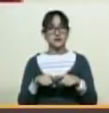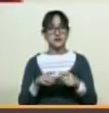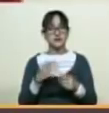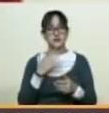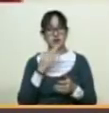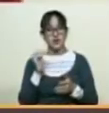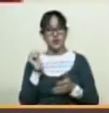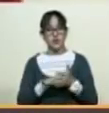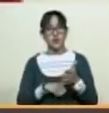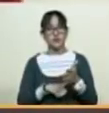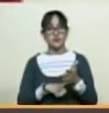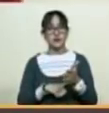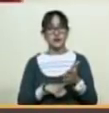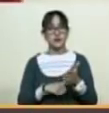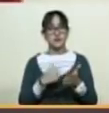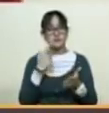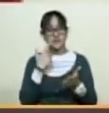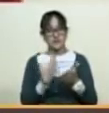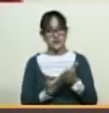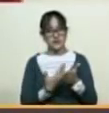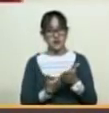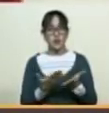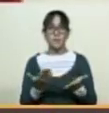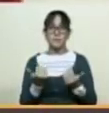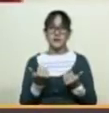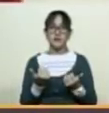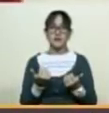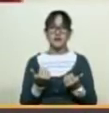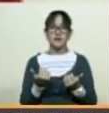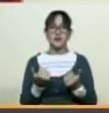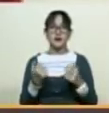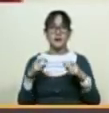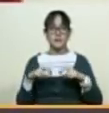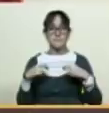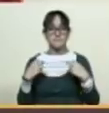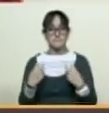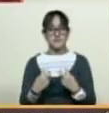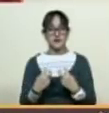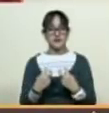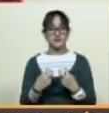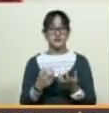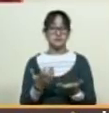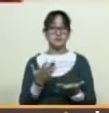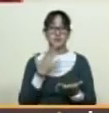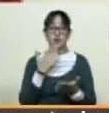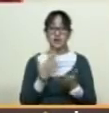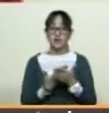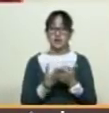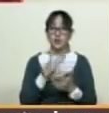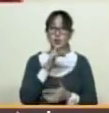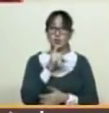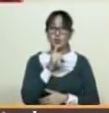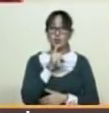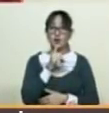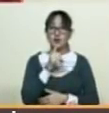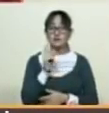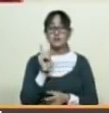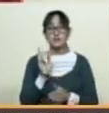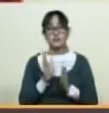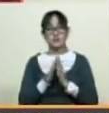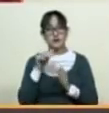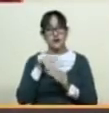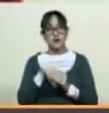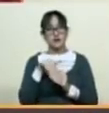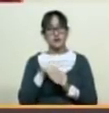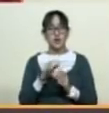está, se le pide a los testigos que constituyan la mesa y si no se puede con los testigos, nos vamos a los electores que están